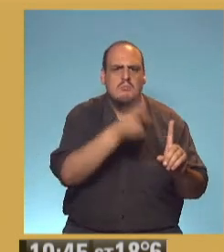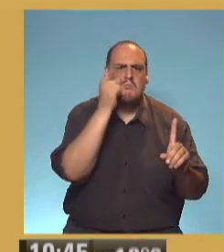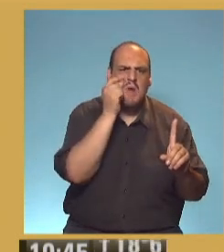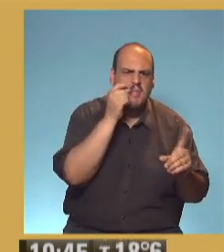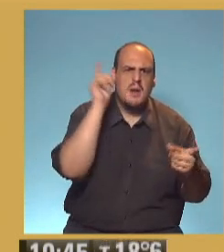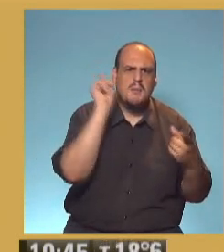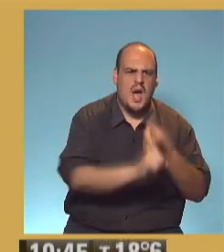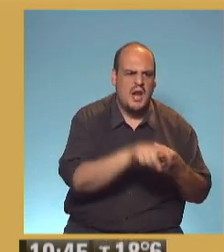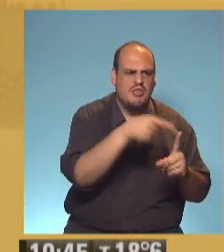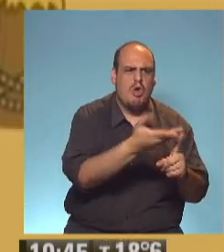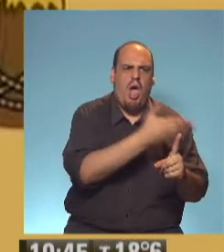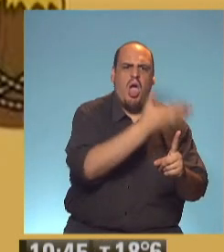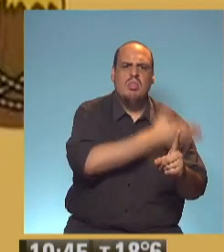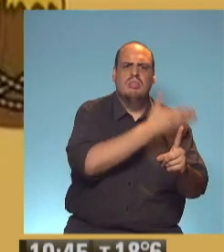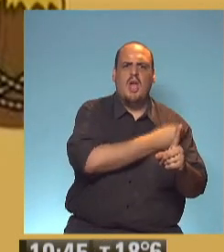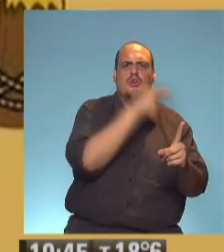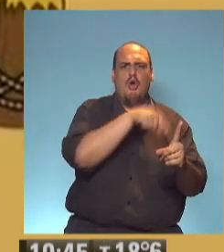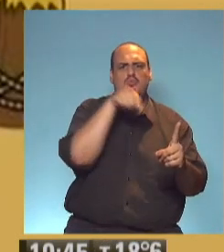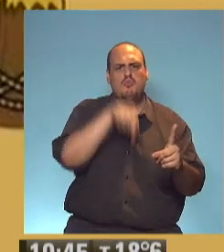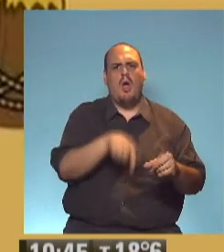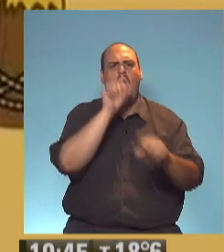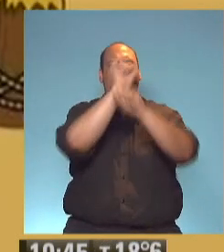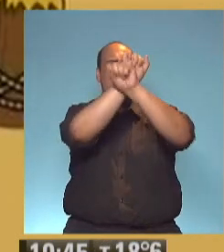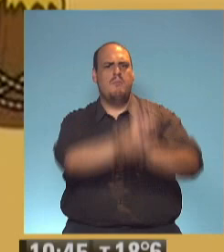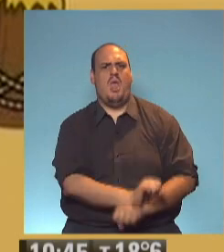ha sido y lo tienen por bandido.